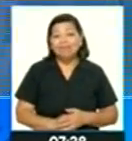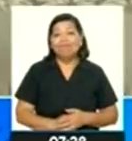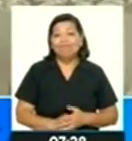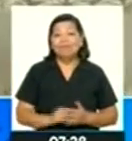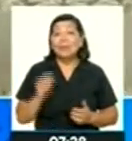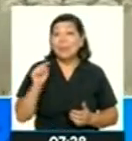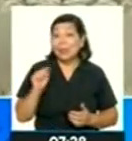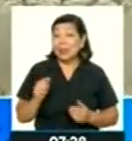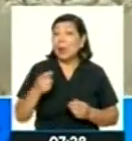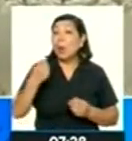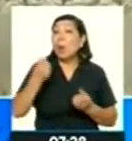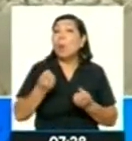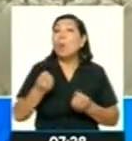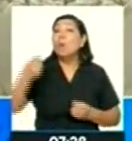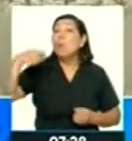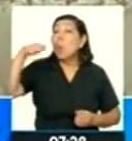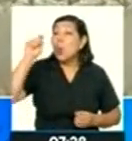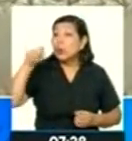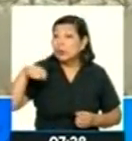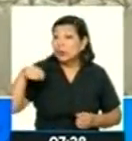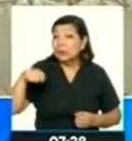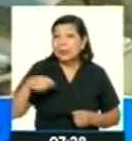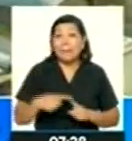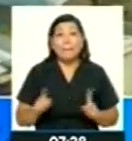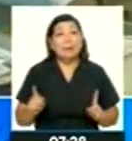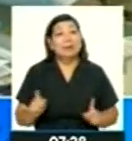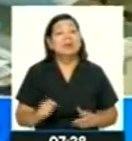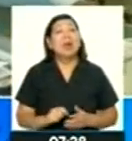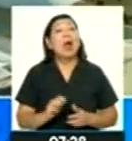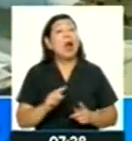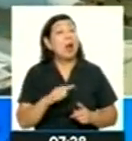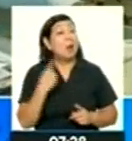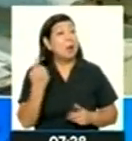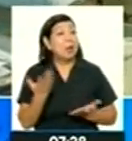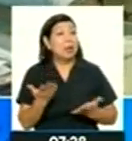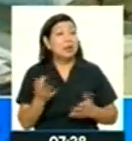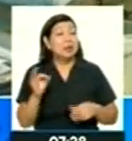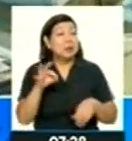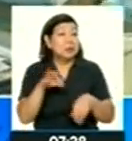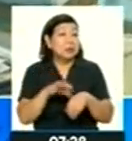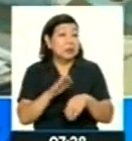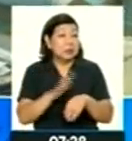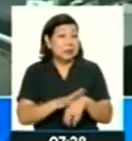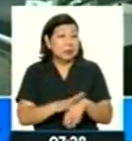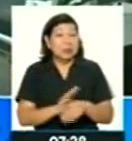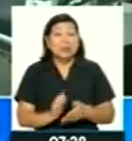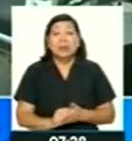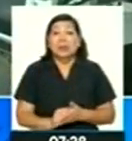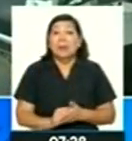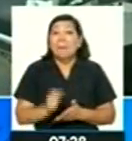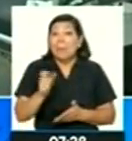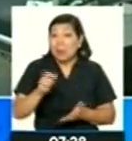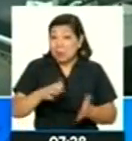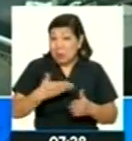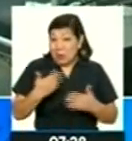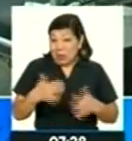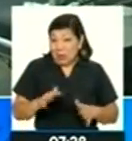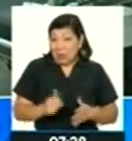de este porcentaje de casos favorables, o en general, de los casos de dengue, ¿se han reportado personas